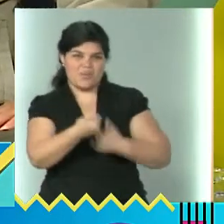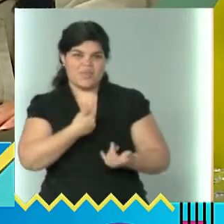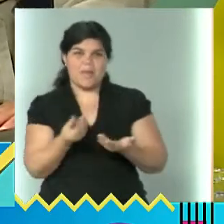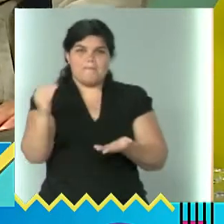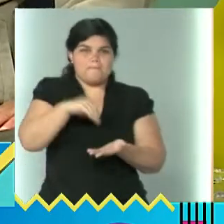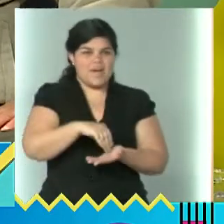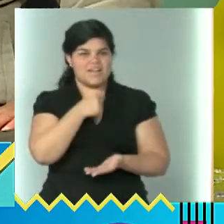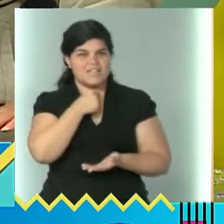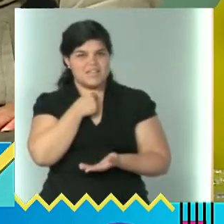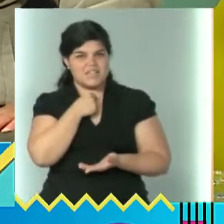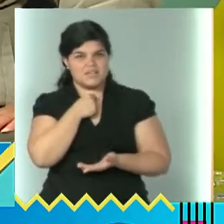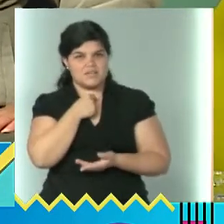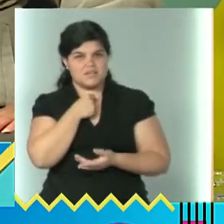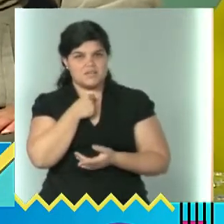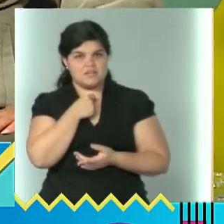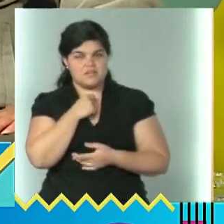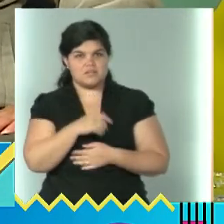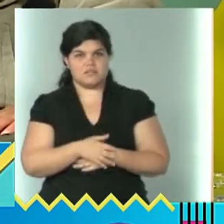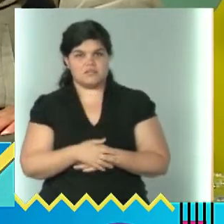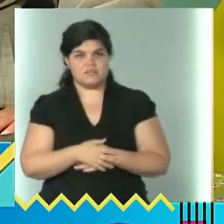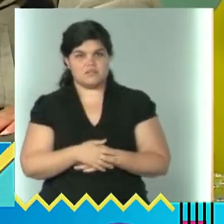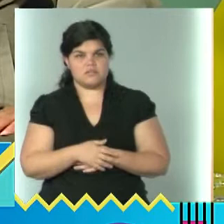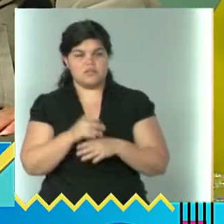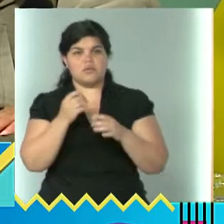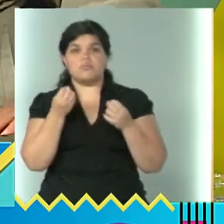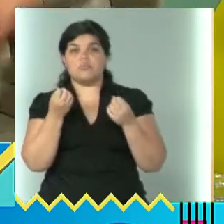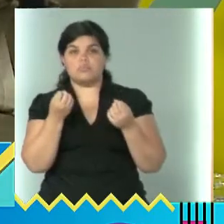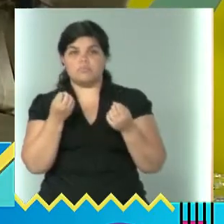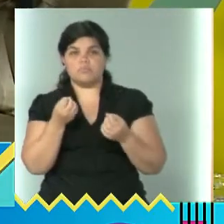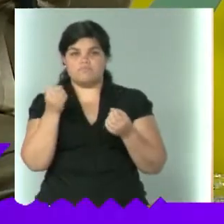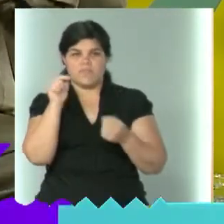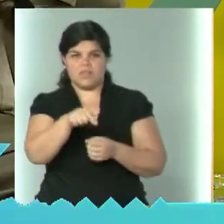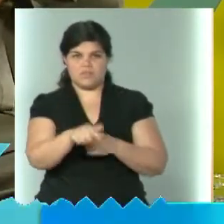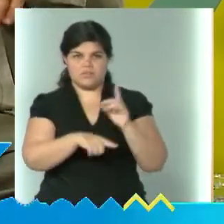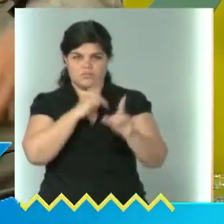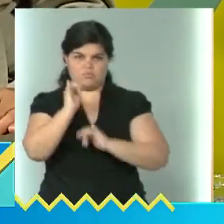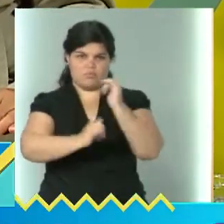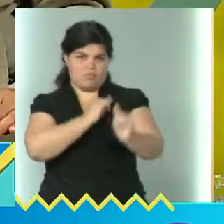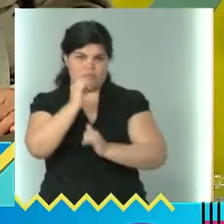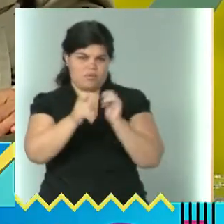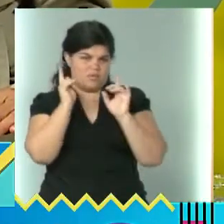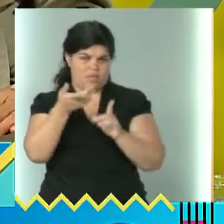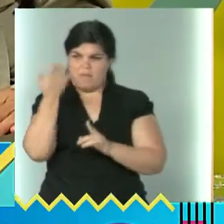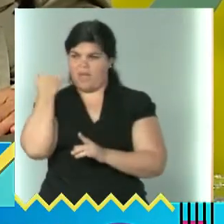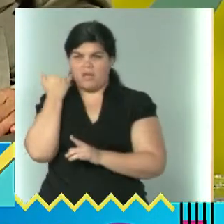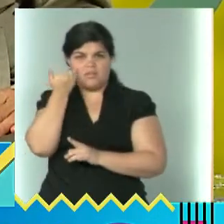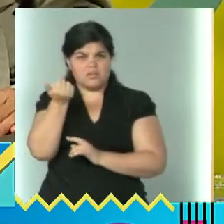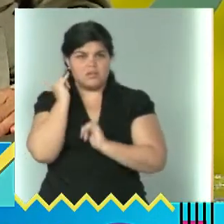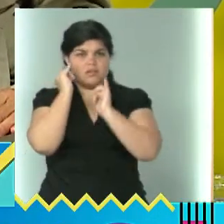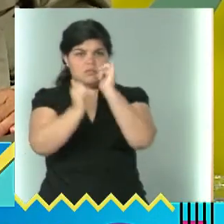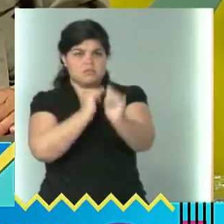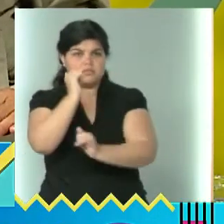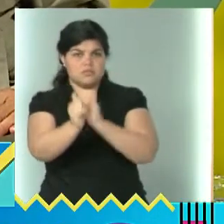el talante de la sociedad contemporánea. Porque lo dijimos desde el comienzo, ¿no? Uno hace